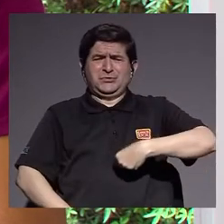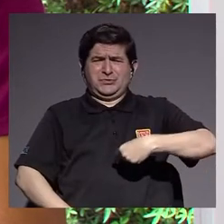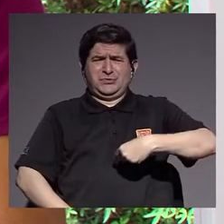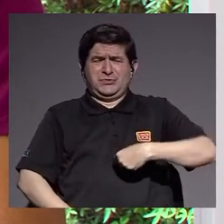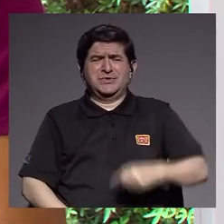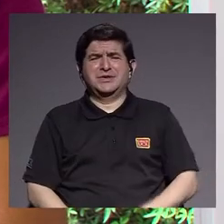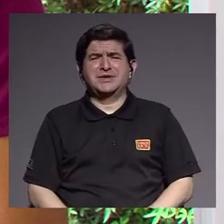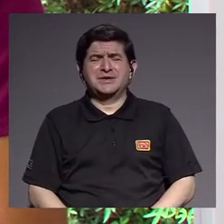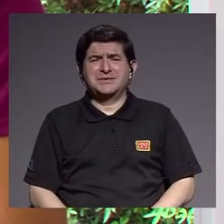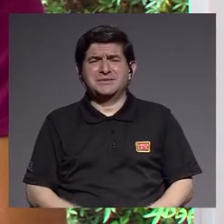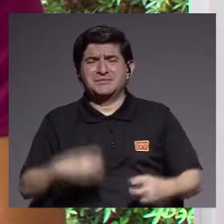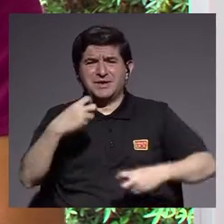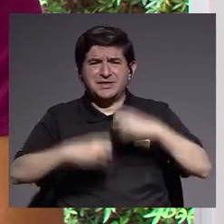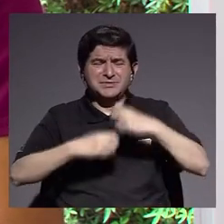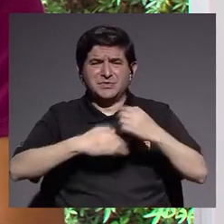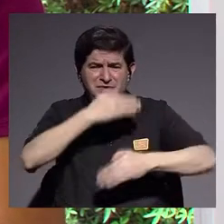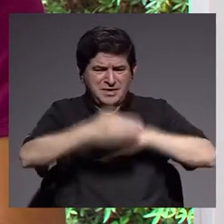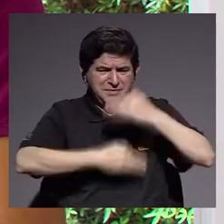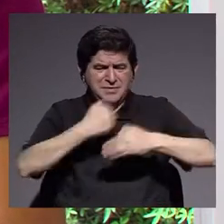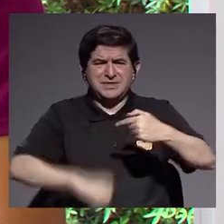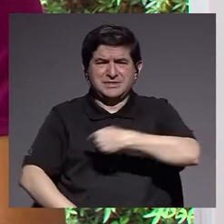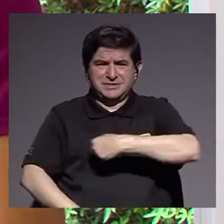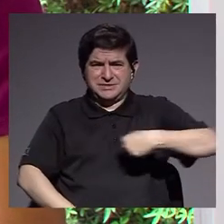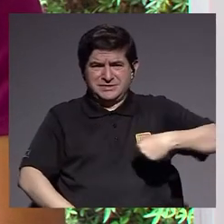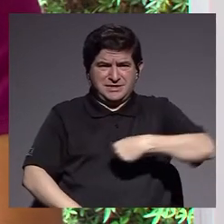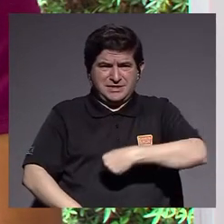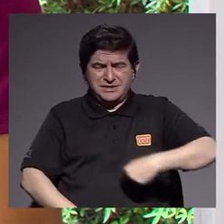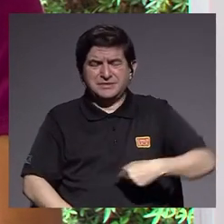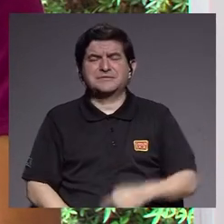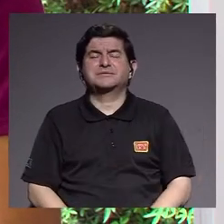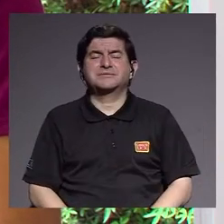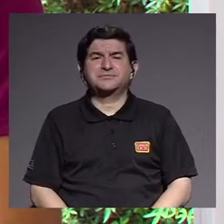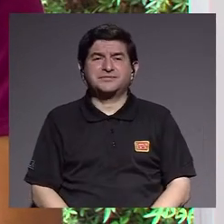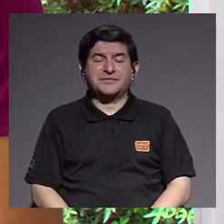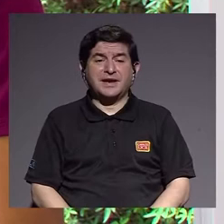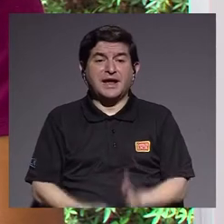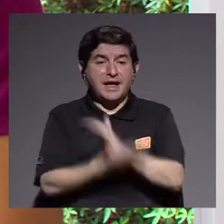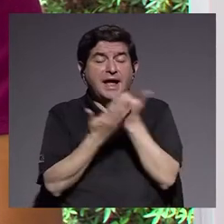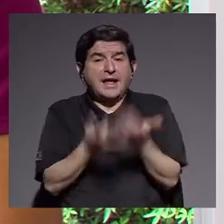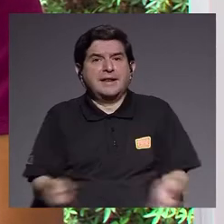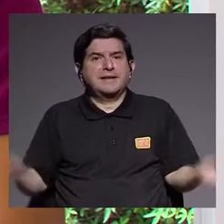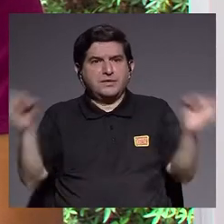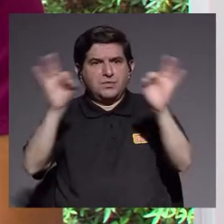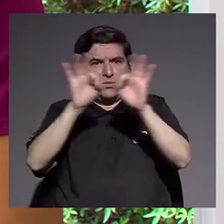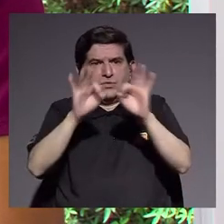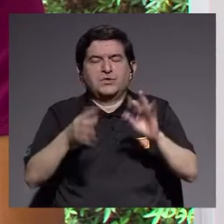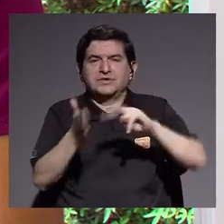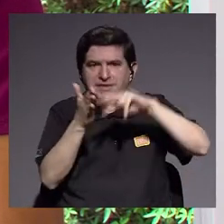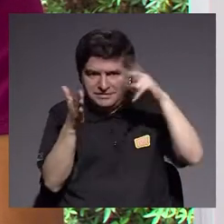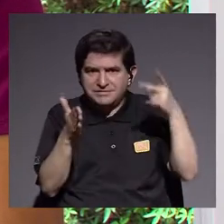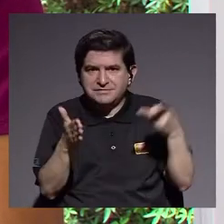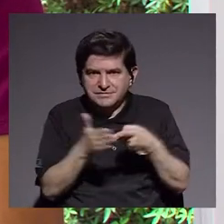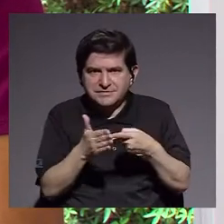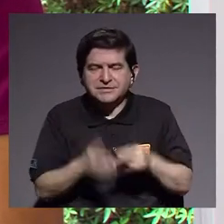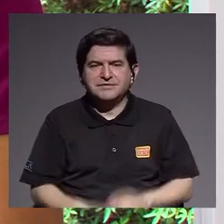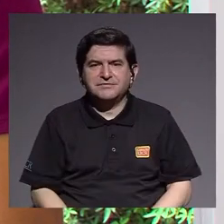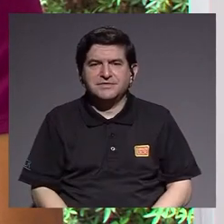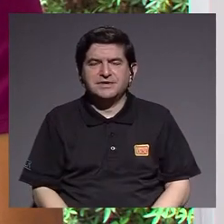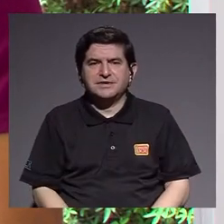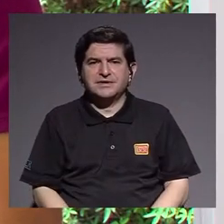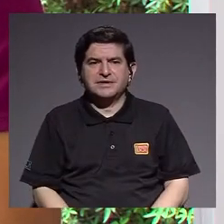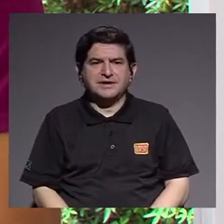severas van a tener problemas digestivos problemas con la descripción de la comida entonces algo como lo es